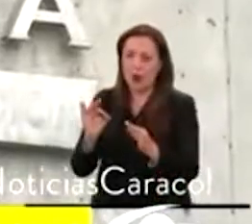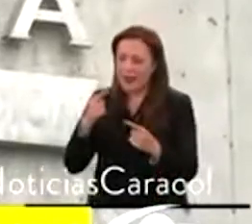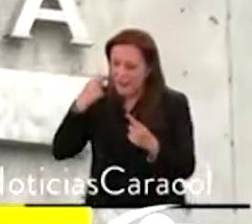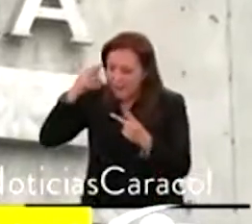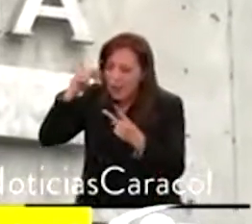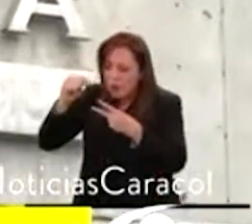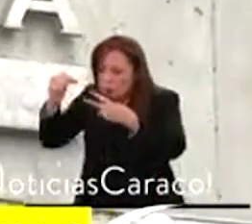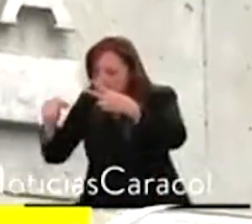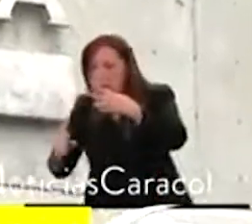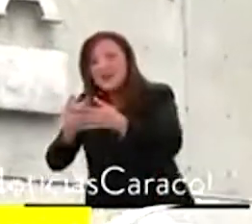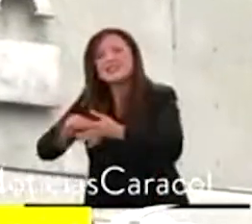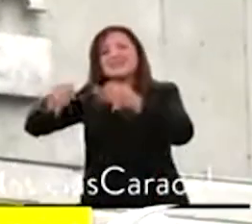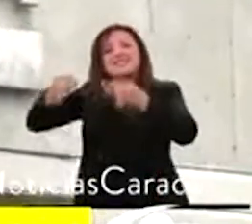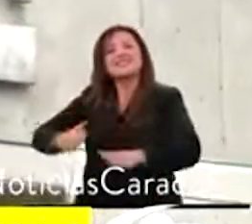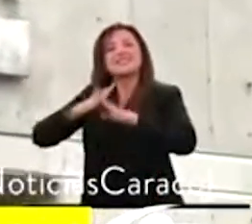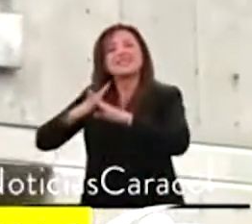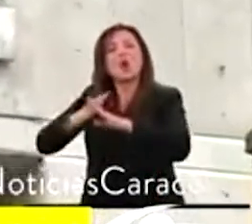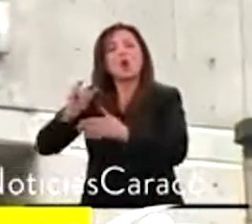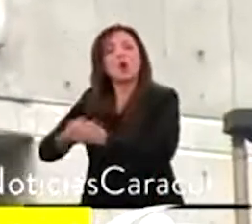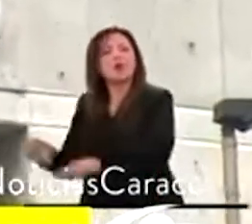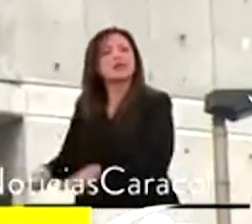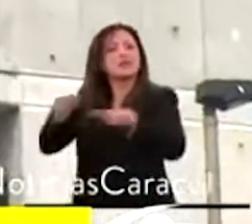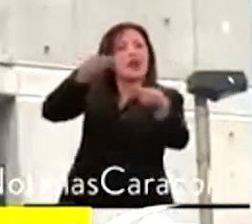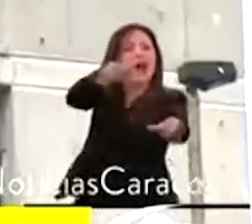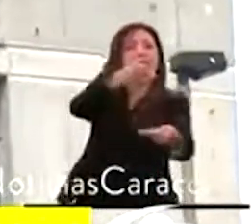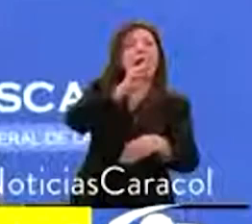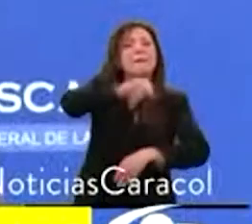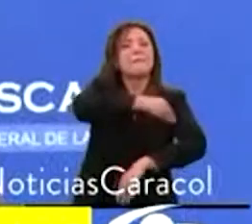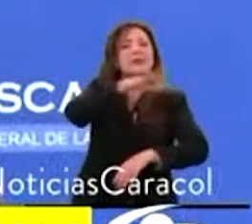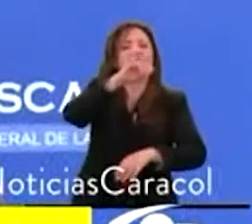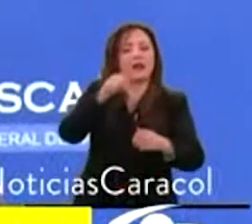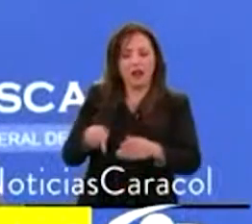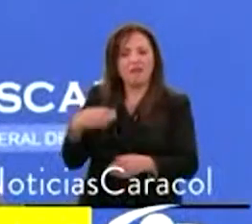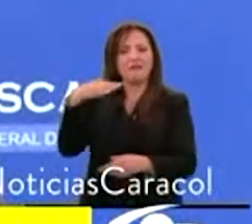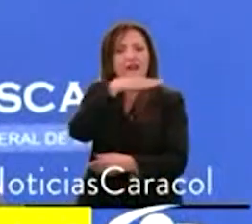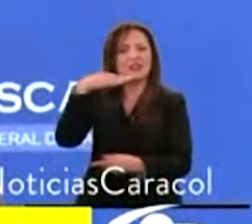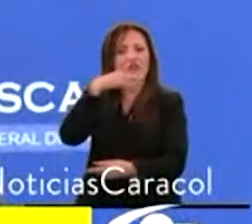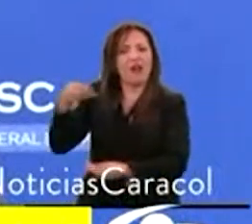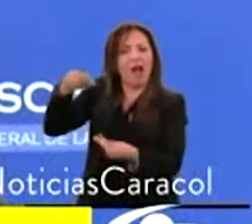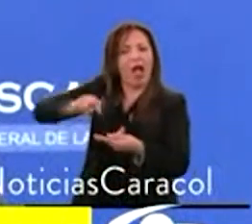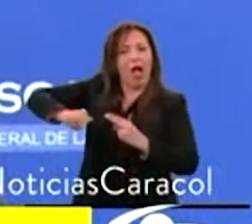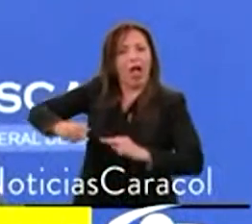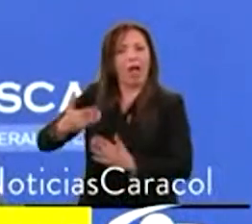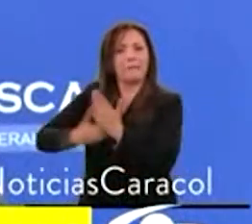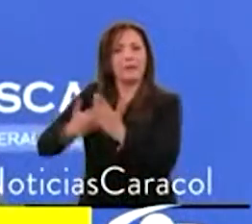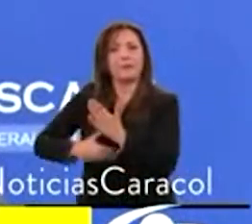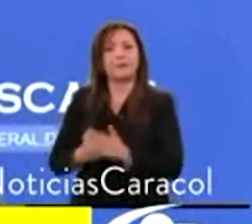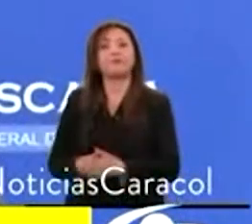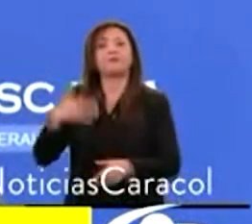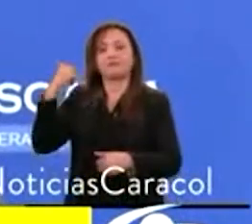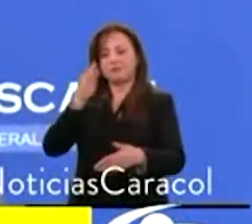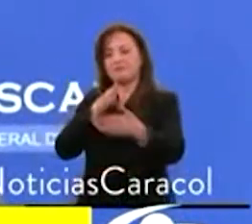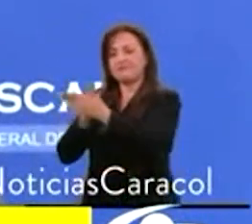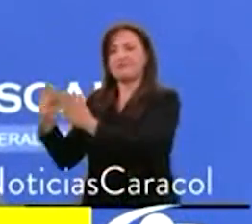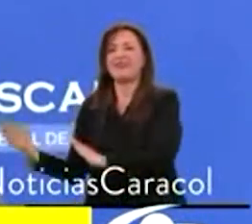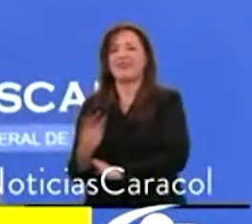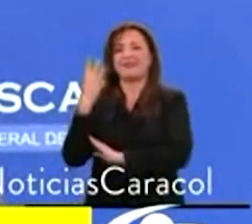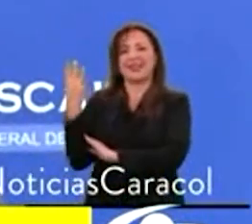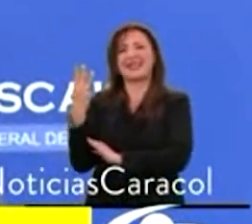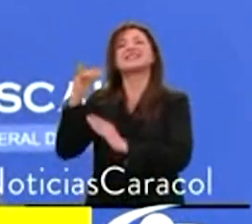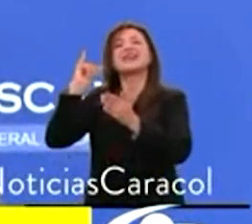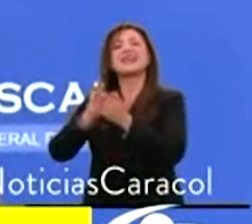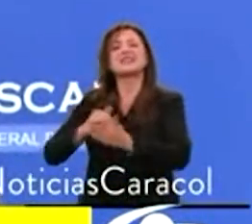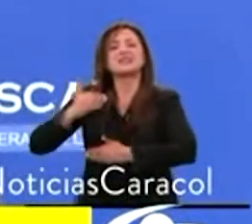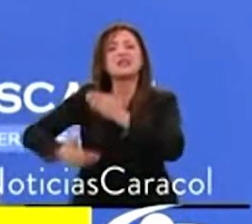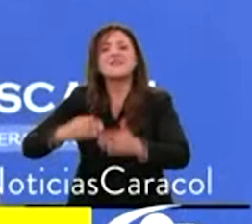seguro entregadas por el contratista ante el Mintic. La fiscalía imputó a los tres procesados los delitos de fraude procesal